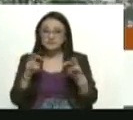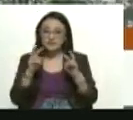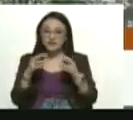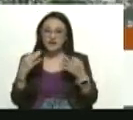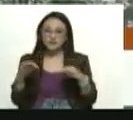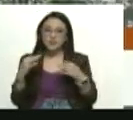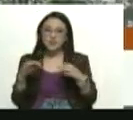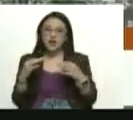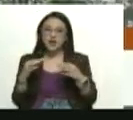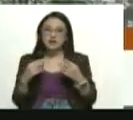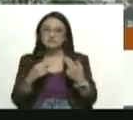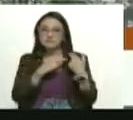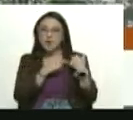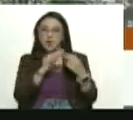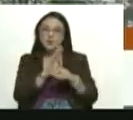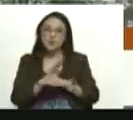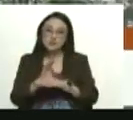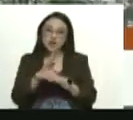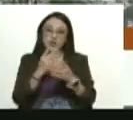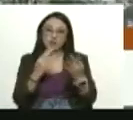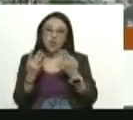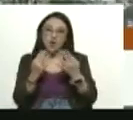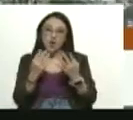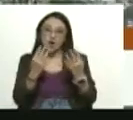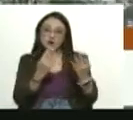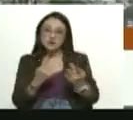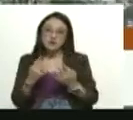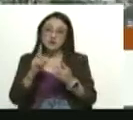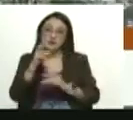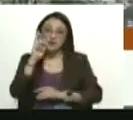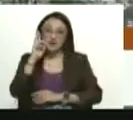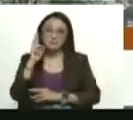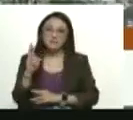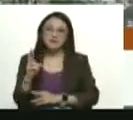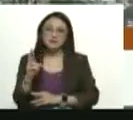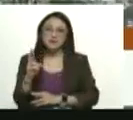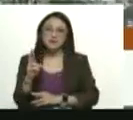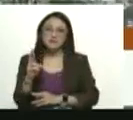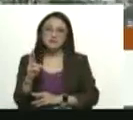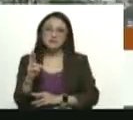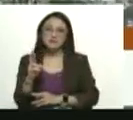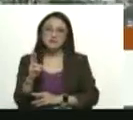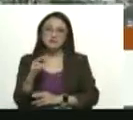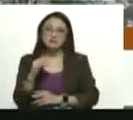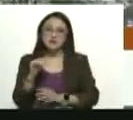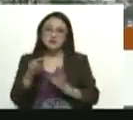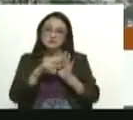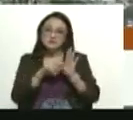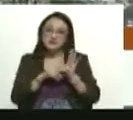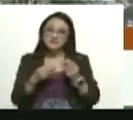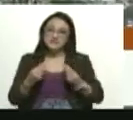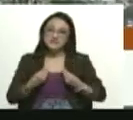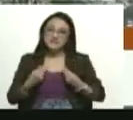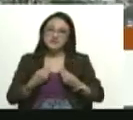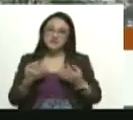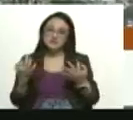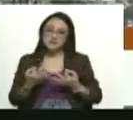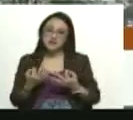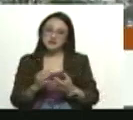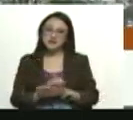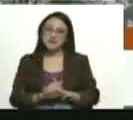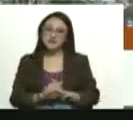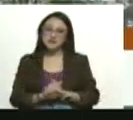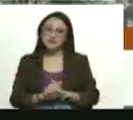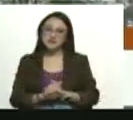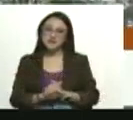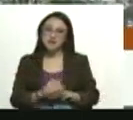naturales que se ocupan del cuidado del bosque. Nada más los tenemos que respetar y asegurar que tengan condiciones de vida decentes.